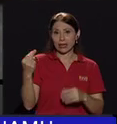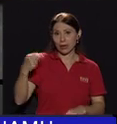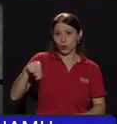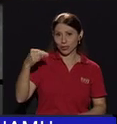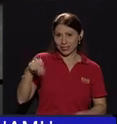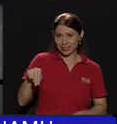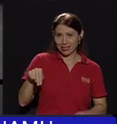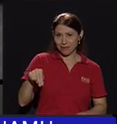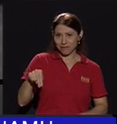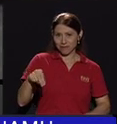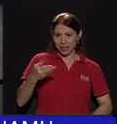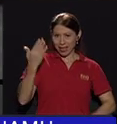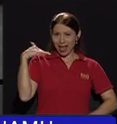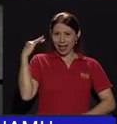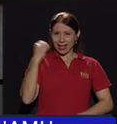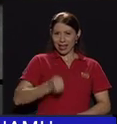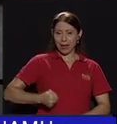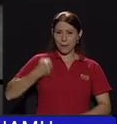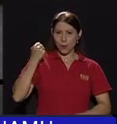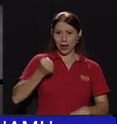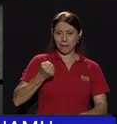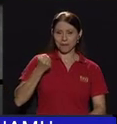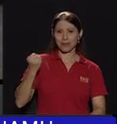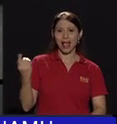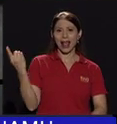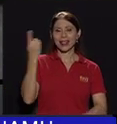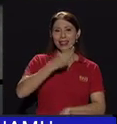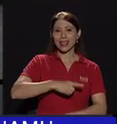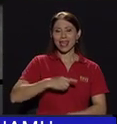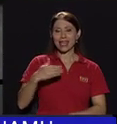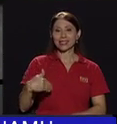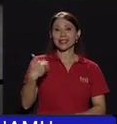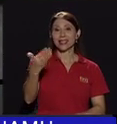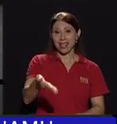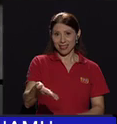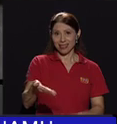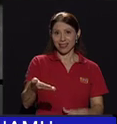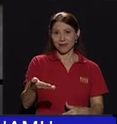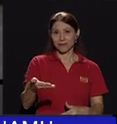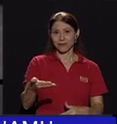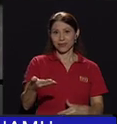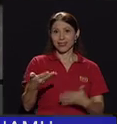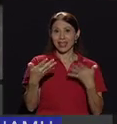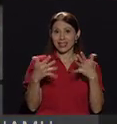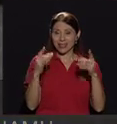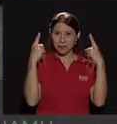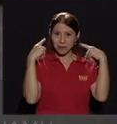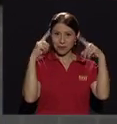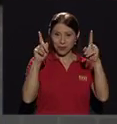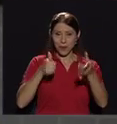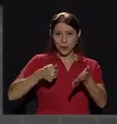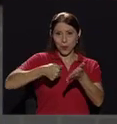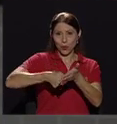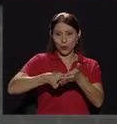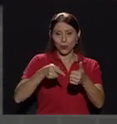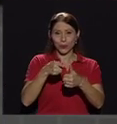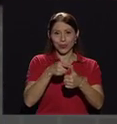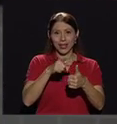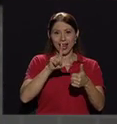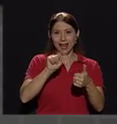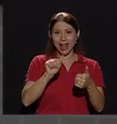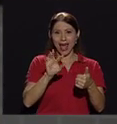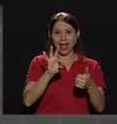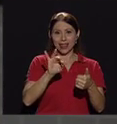la noticia que salió para la época, al día siguiente, ¿verdad?, de la emisión del voto en La Tigra y La